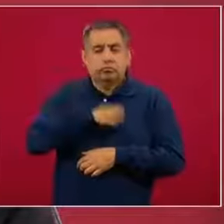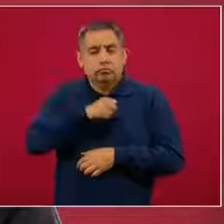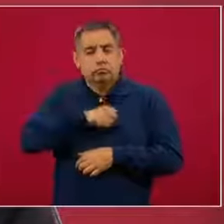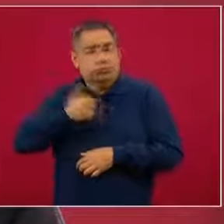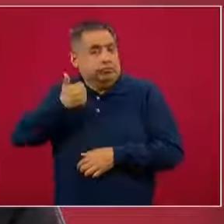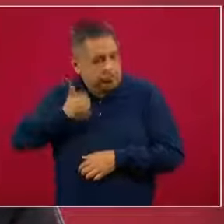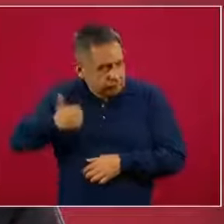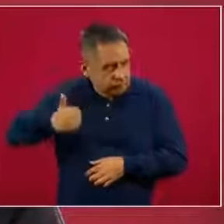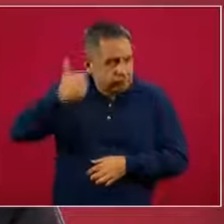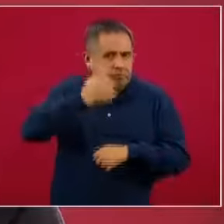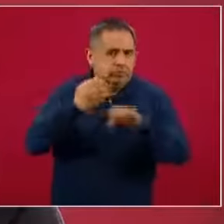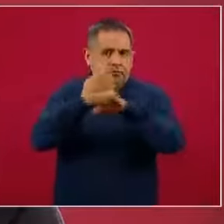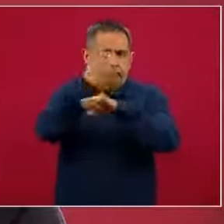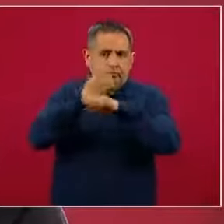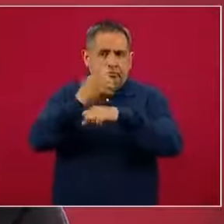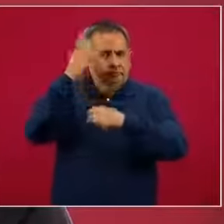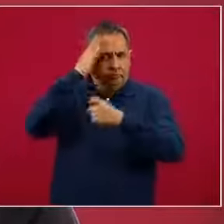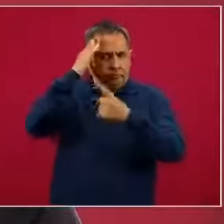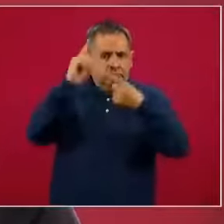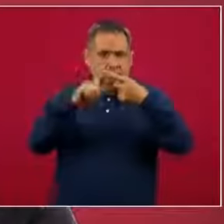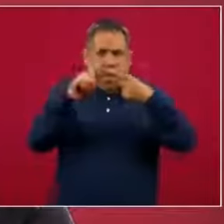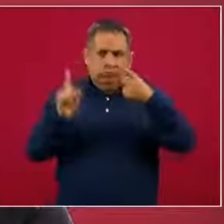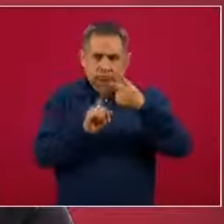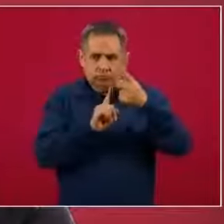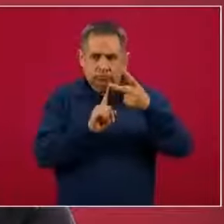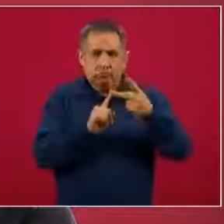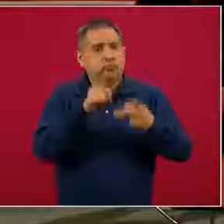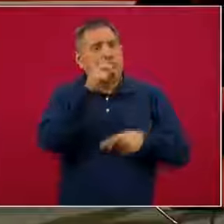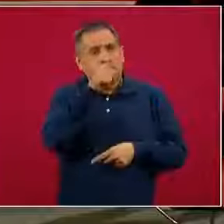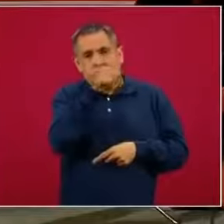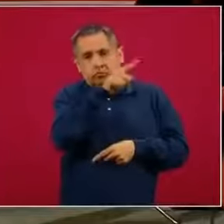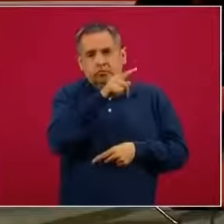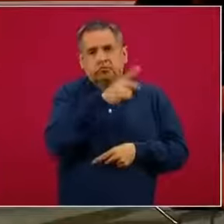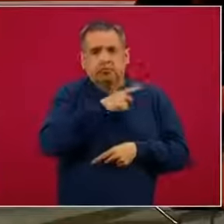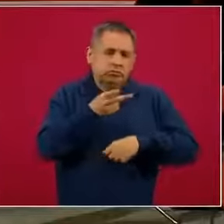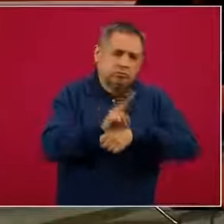las 32 entidades federativas es responsable de vigilar esto.